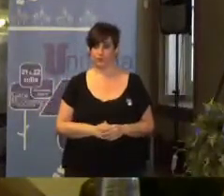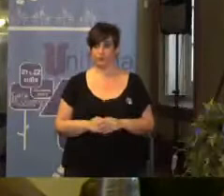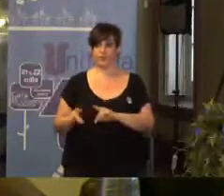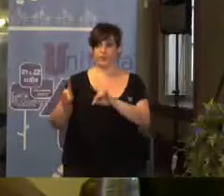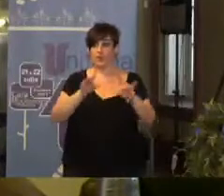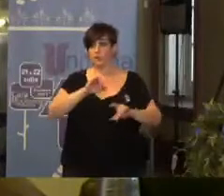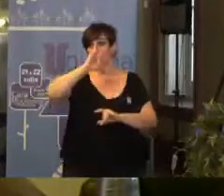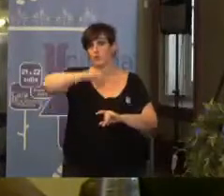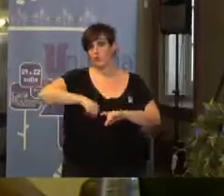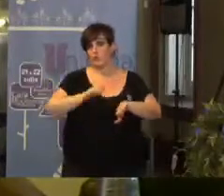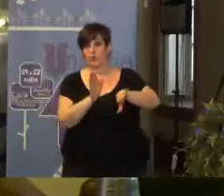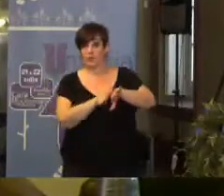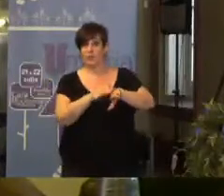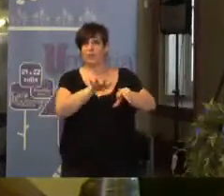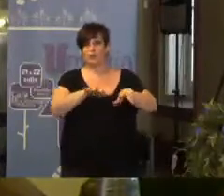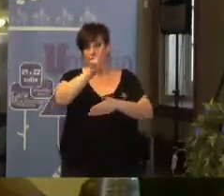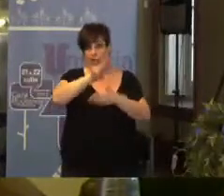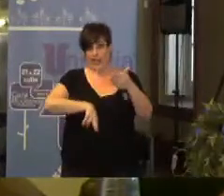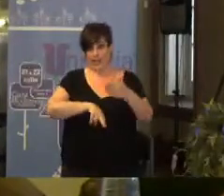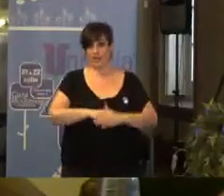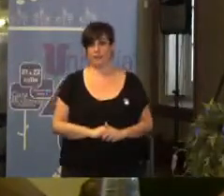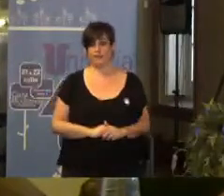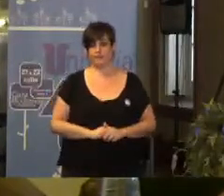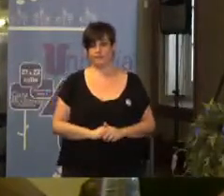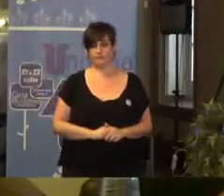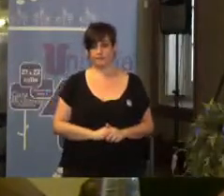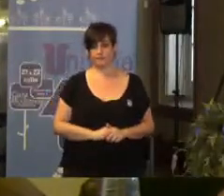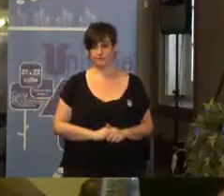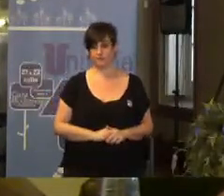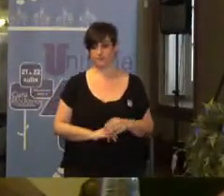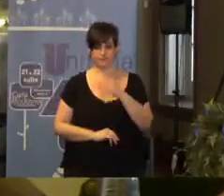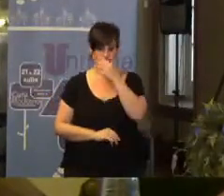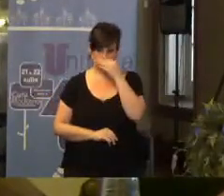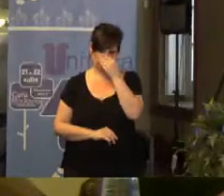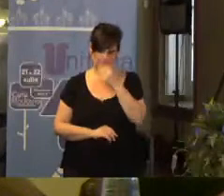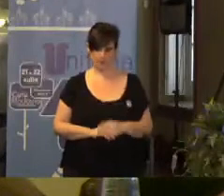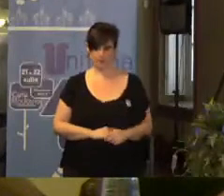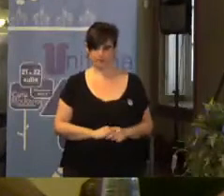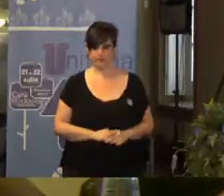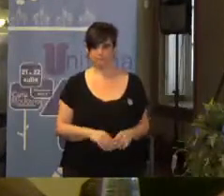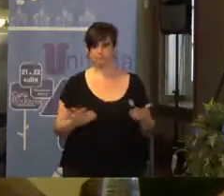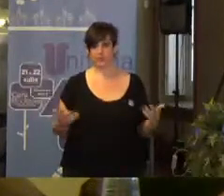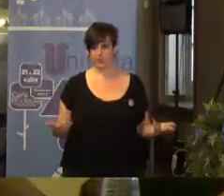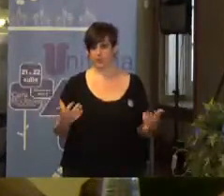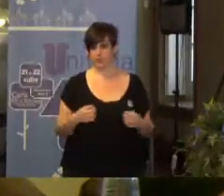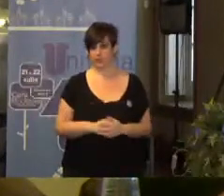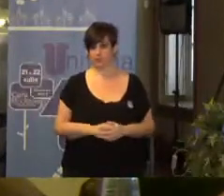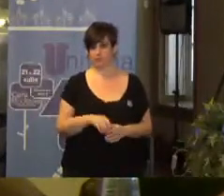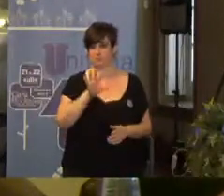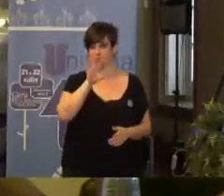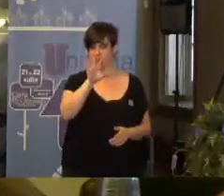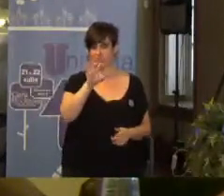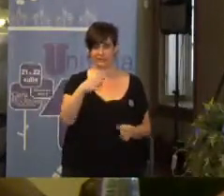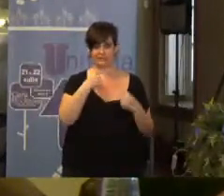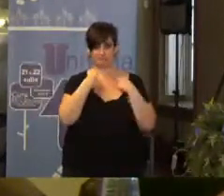en Galicia, que é no que nos movemos a maior parte. Entón, o país non se pode perder isto,